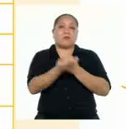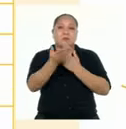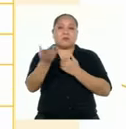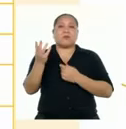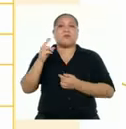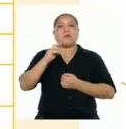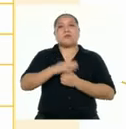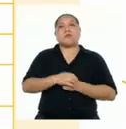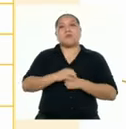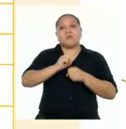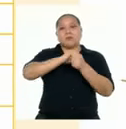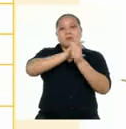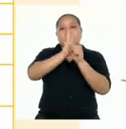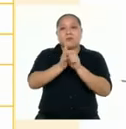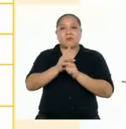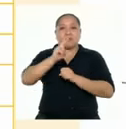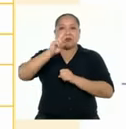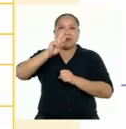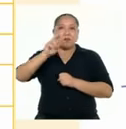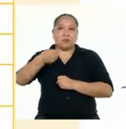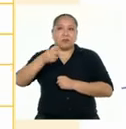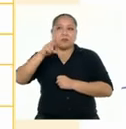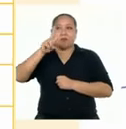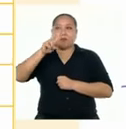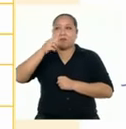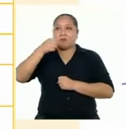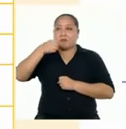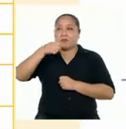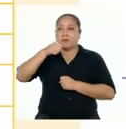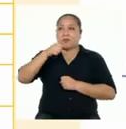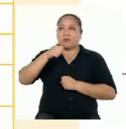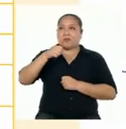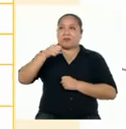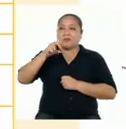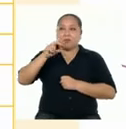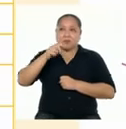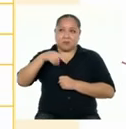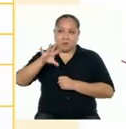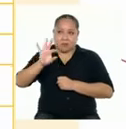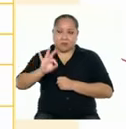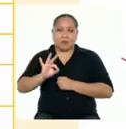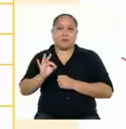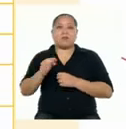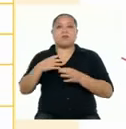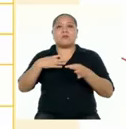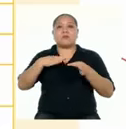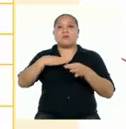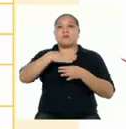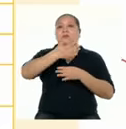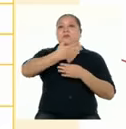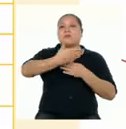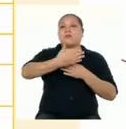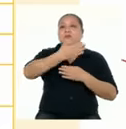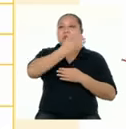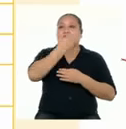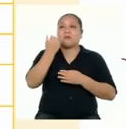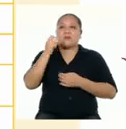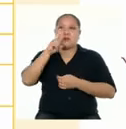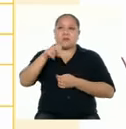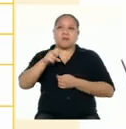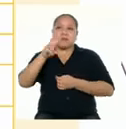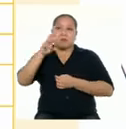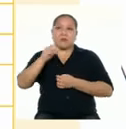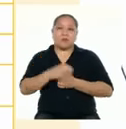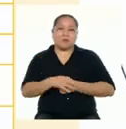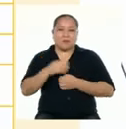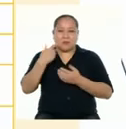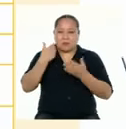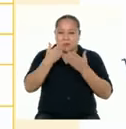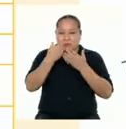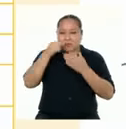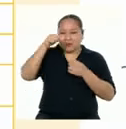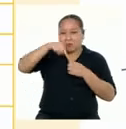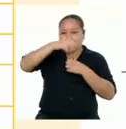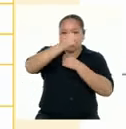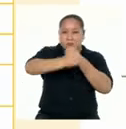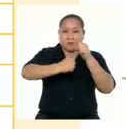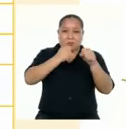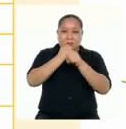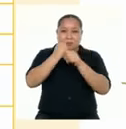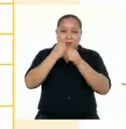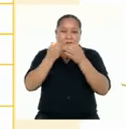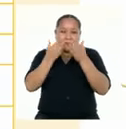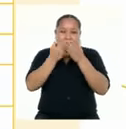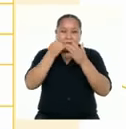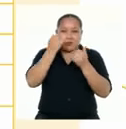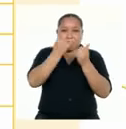COVID-19, para proponer un compromiso de mejora en el año 2021. Sí, como ya estamos por terminar este año tan diferente y